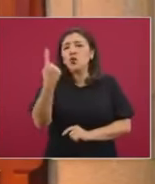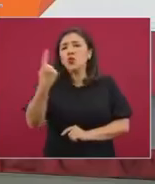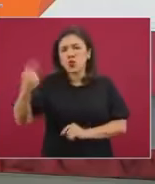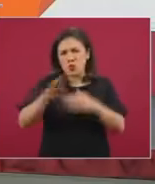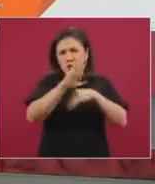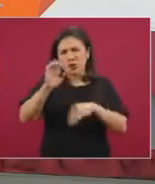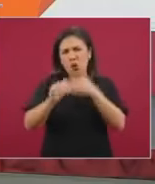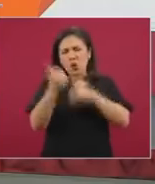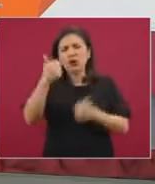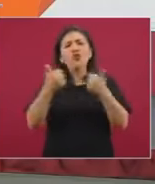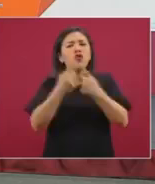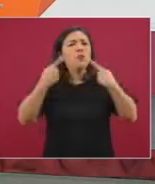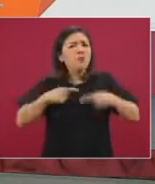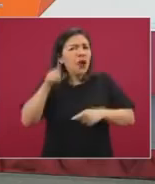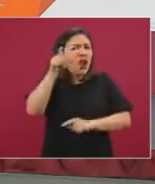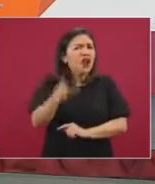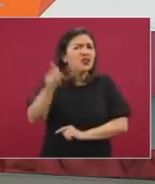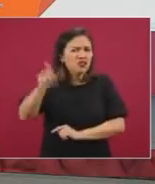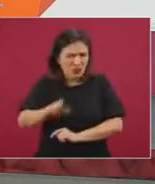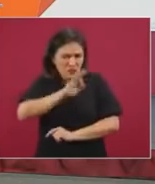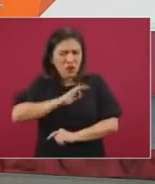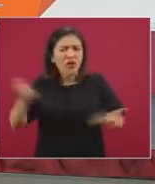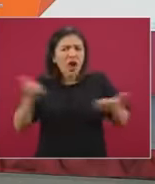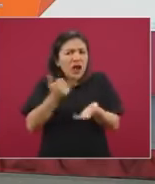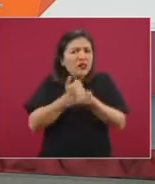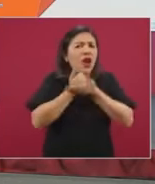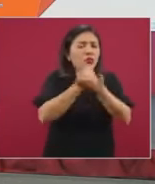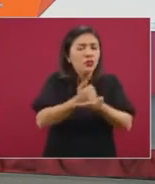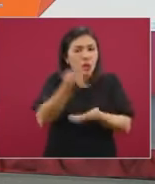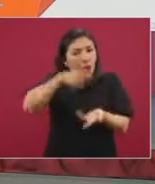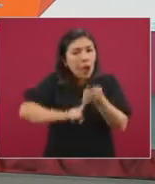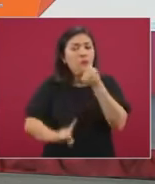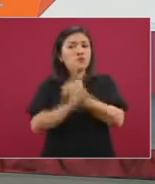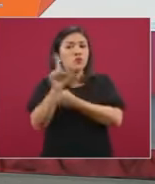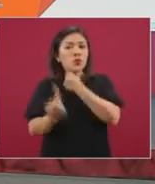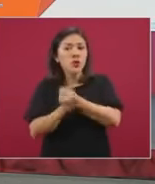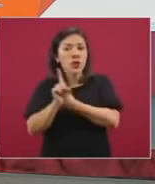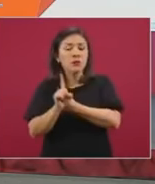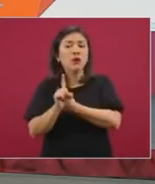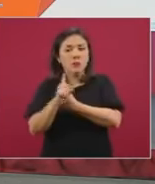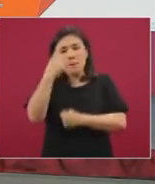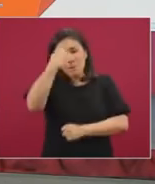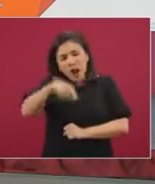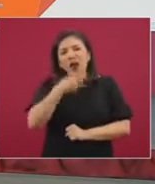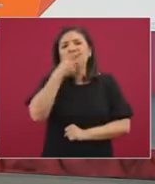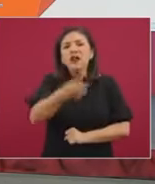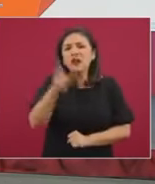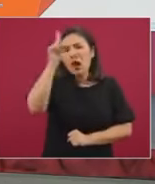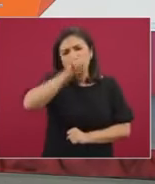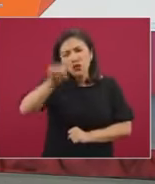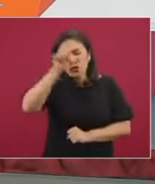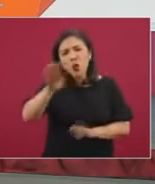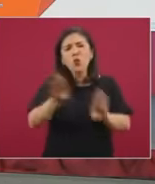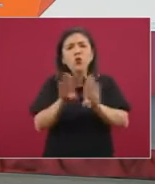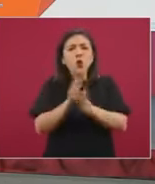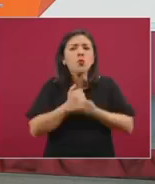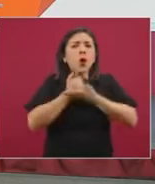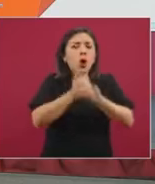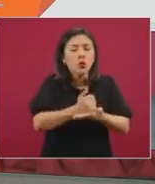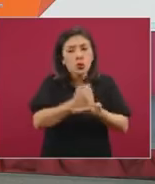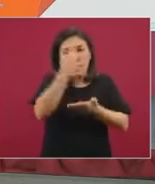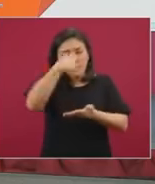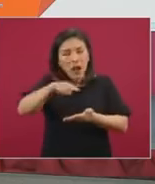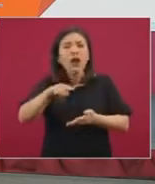personal capacitado, especializado para este tipo de problemas que orientarán y ayudarán